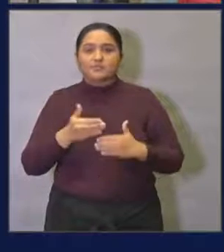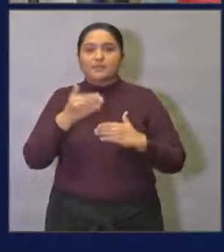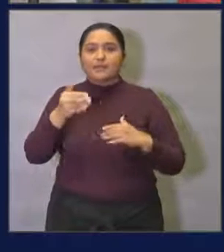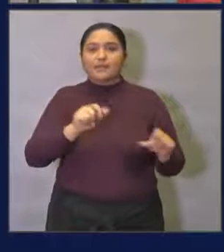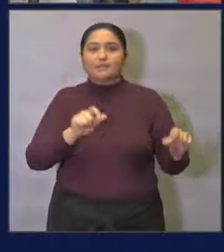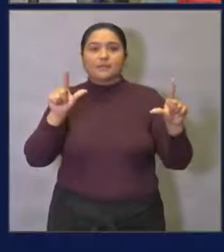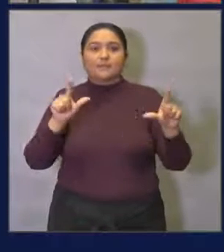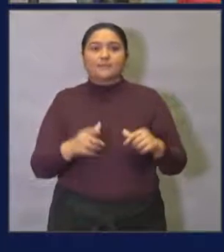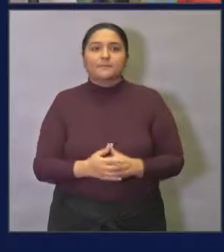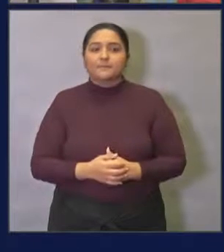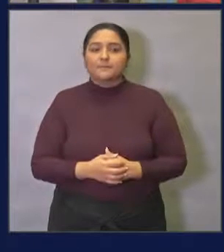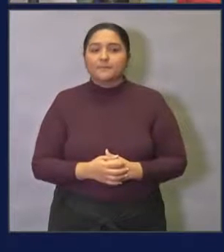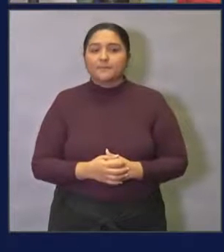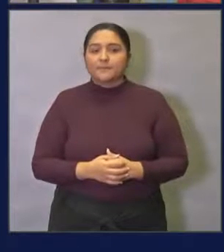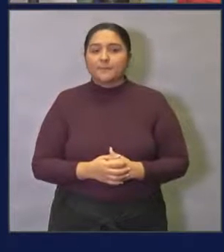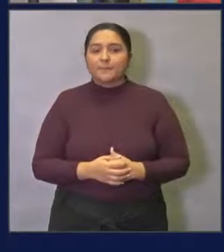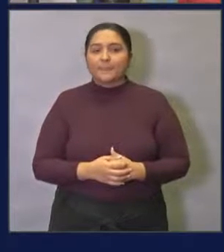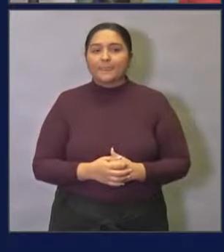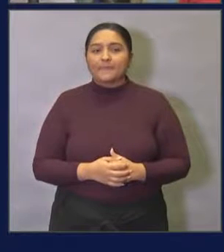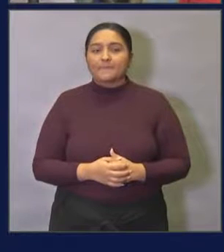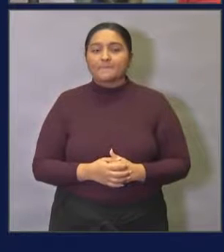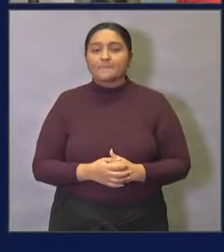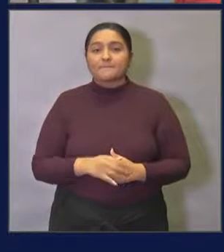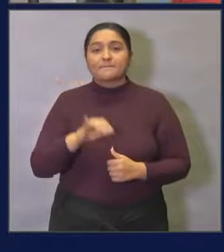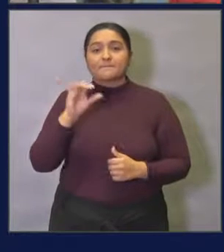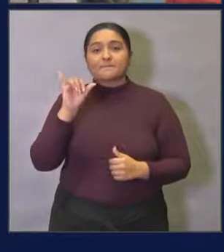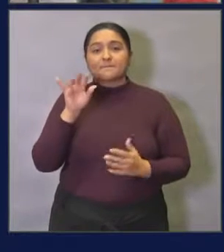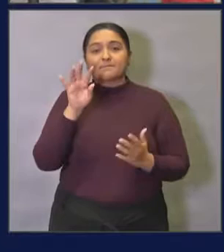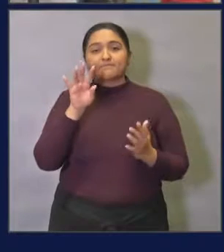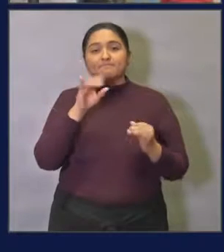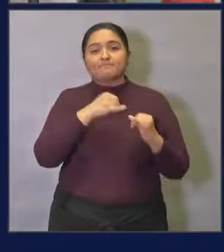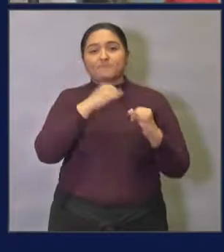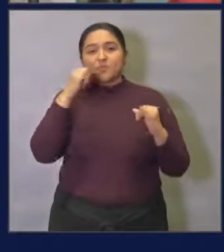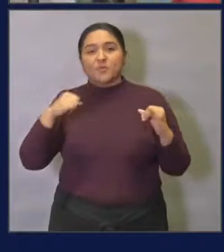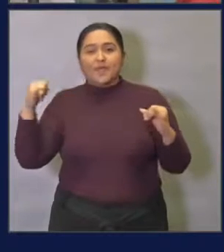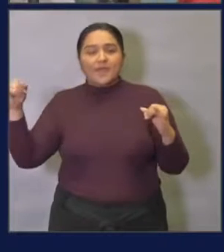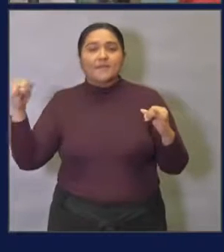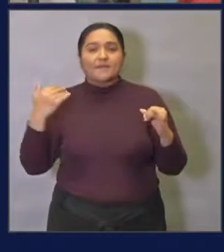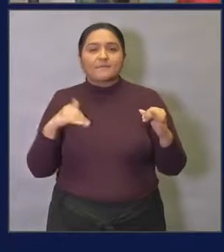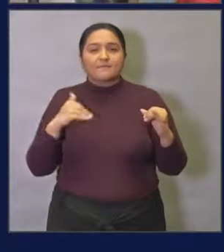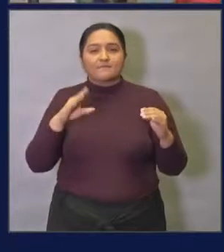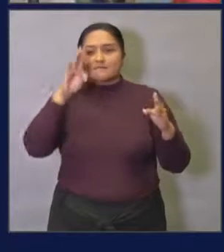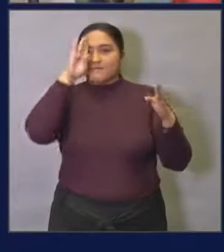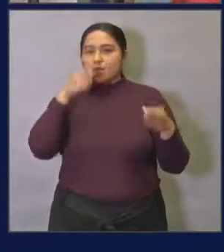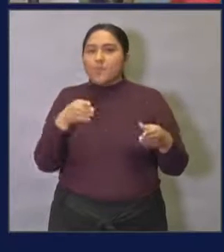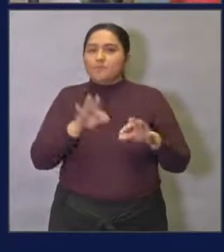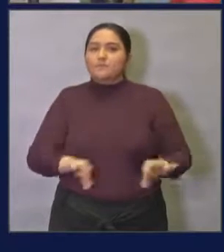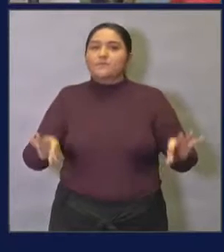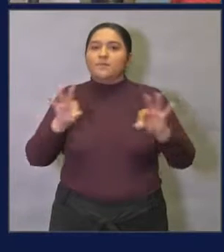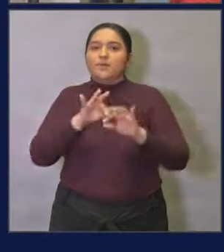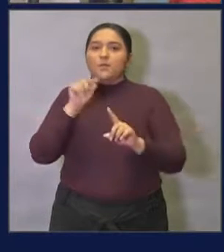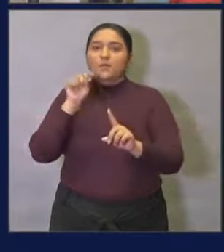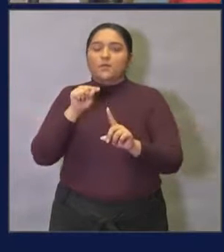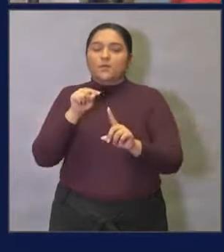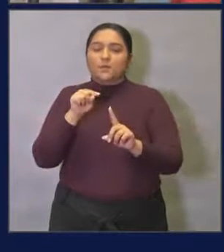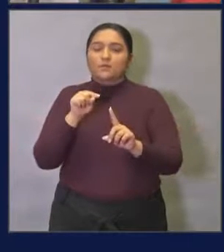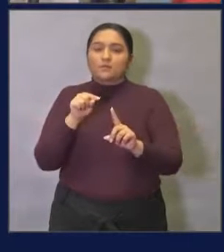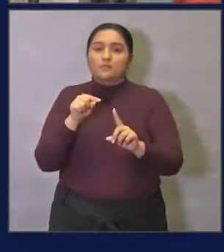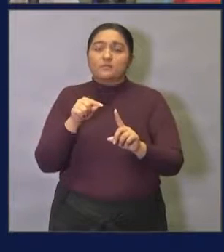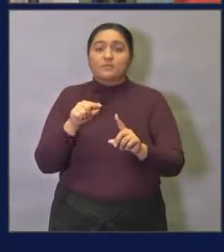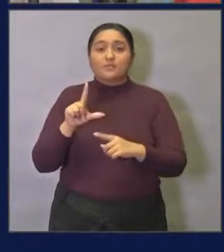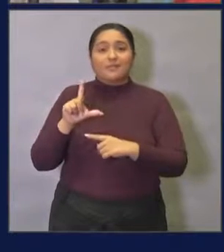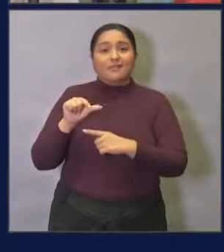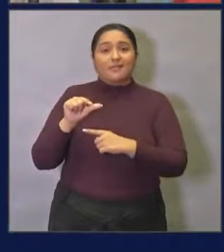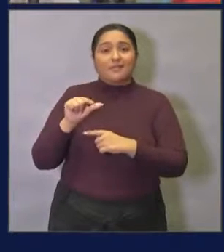please. En este gráfico debemos prestar mucha atención. Como hemos estado informando, el condado de